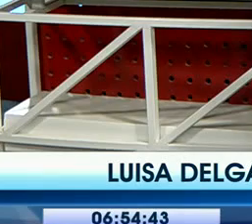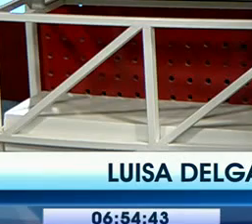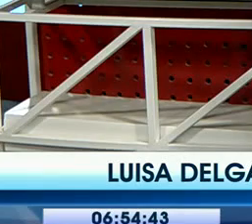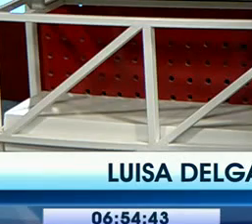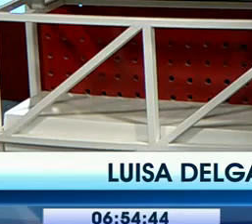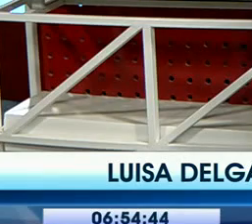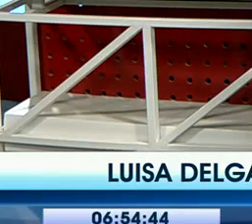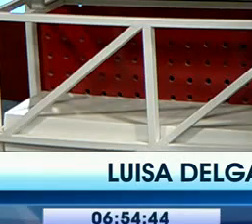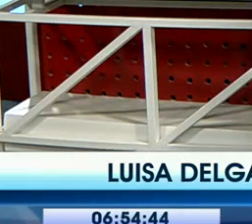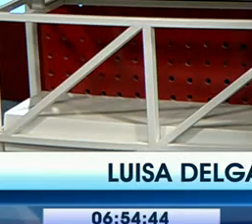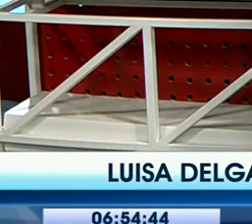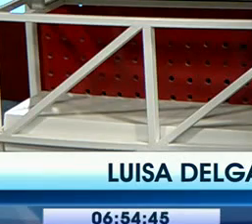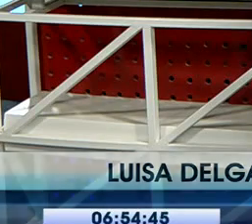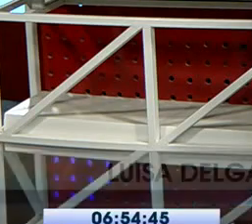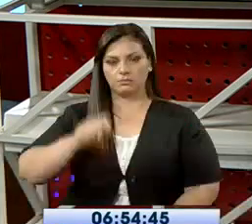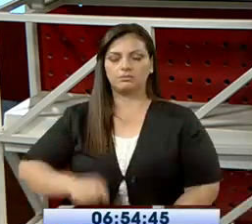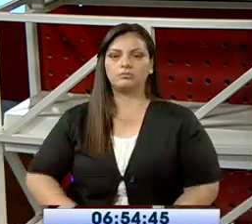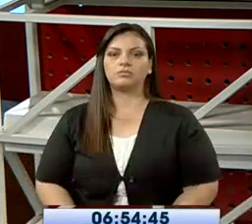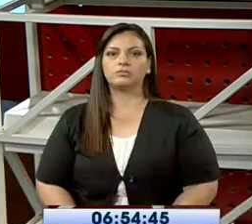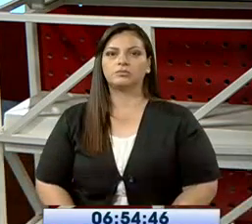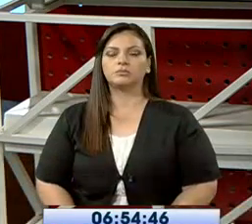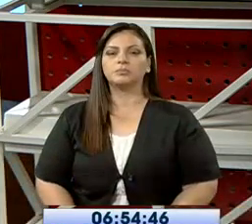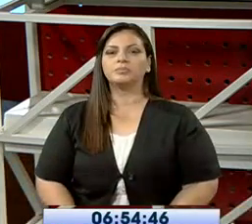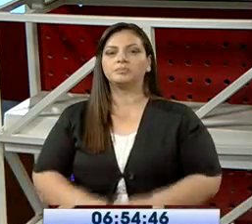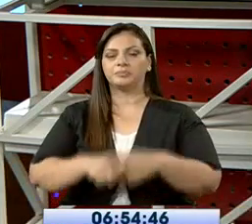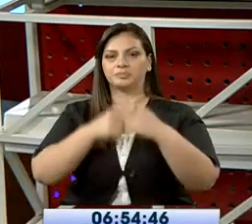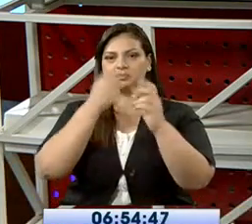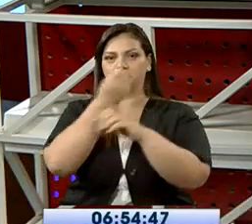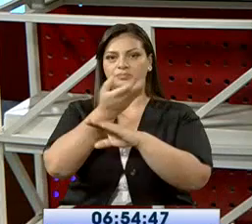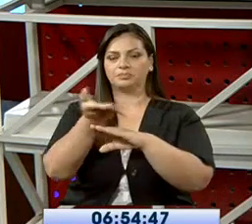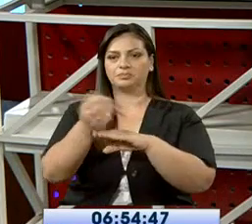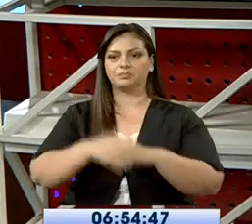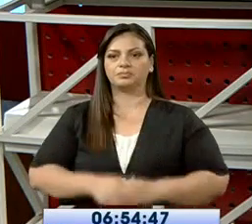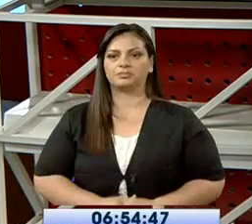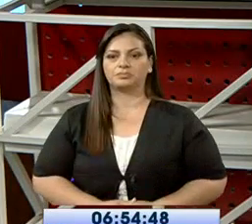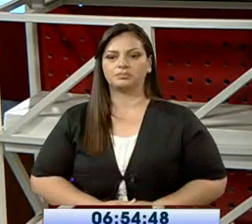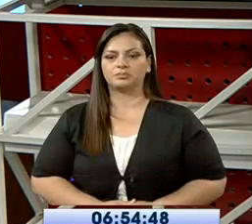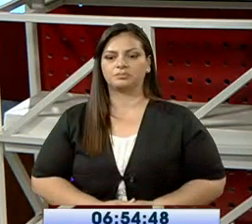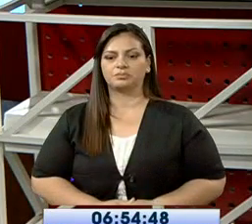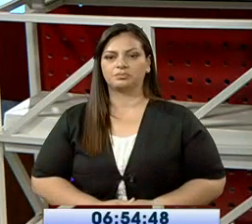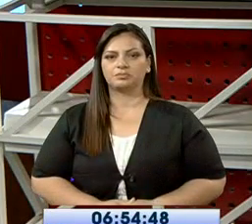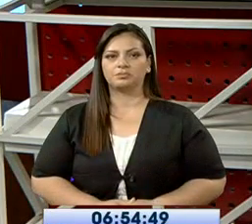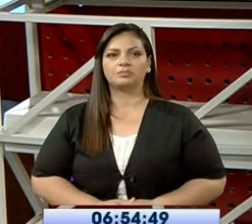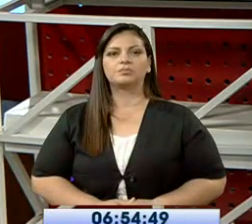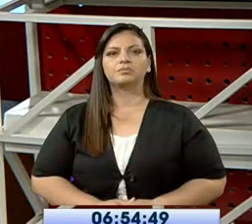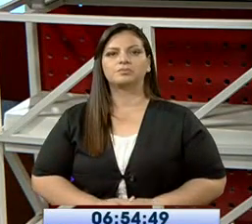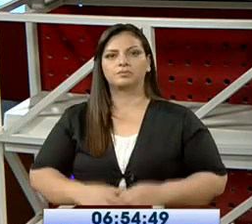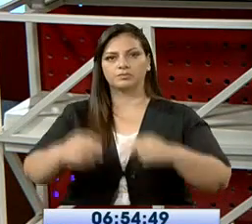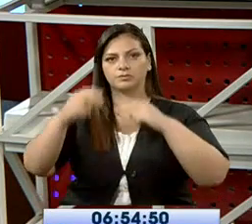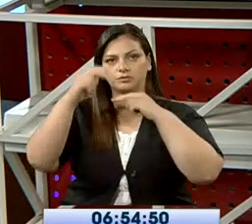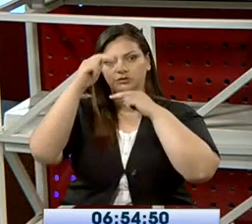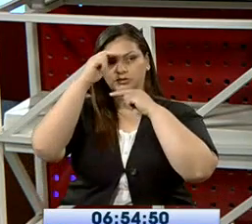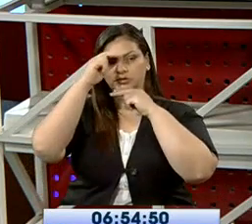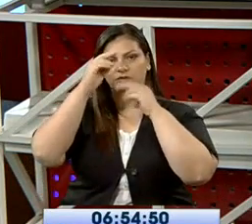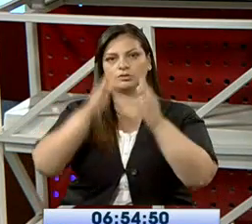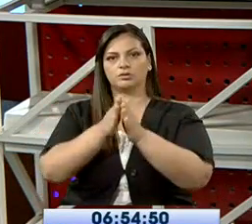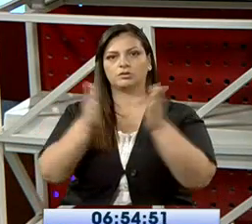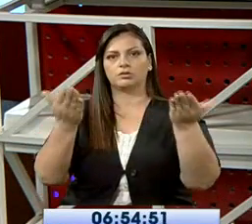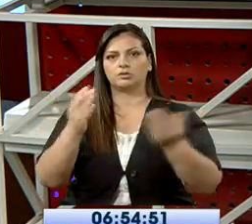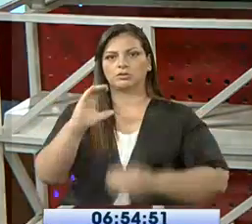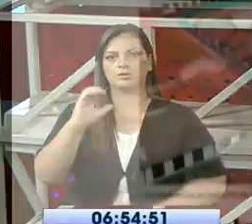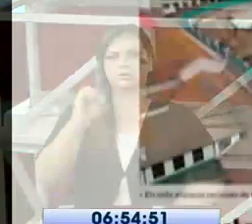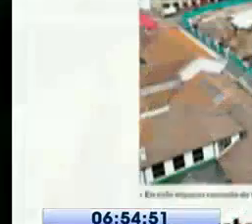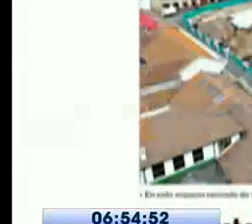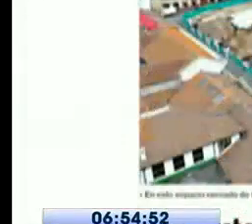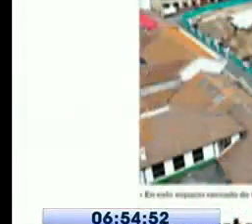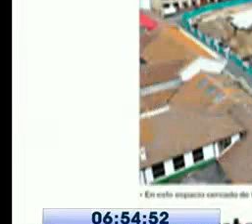Señor nos bendiga y nos proteja. Bueno, iniciemos nuestro trabajo. Claro que sí, y lo hacemos con los titulares que destaca en su portada Diario El Comercio,